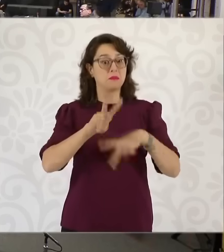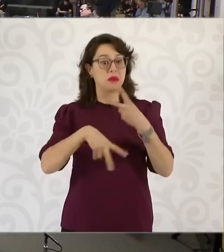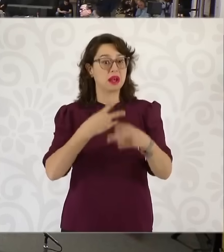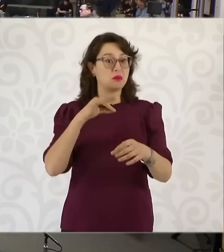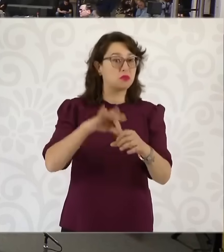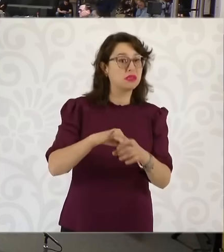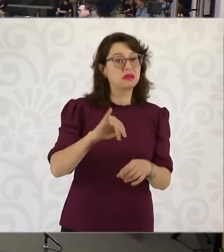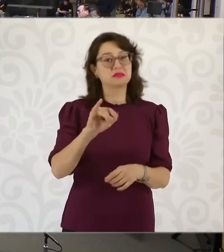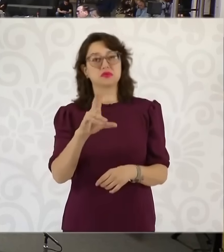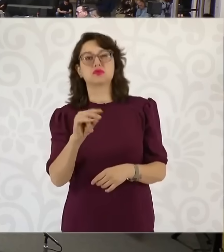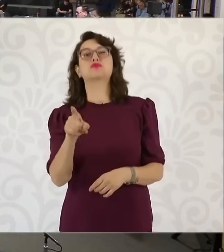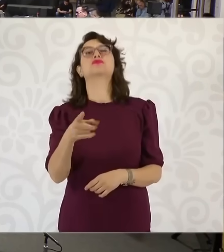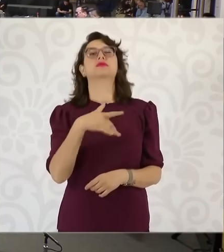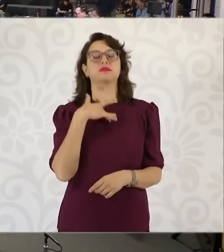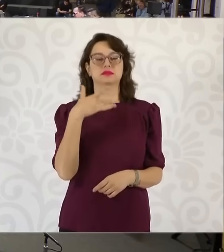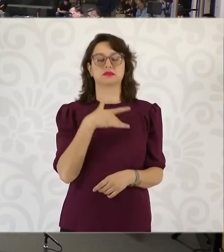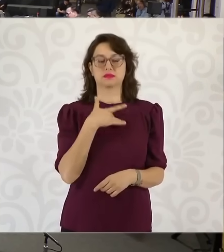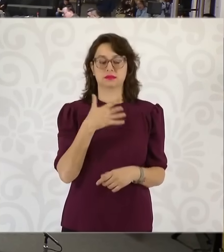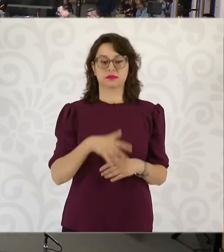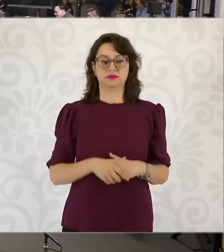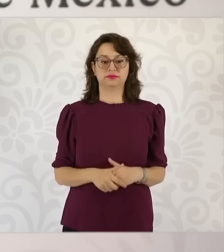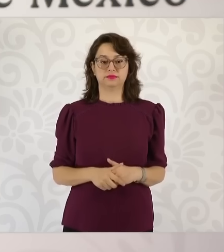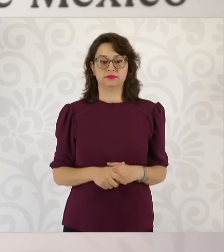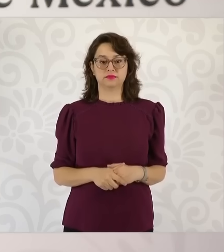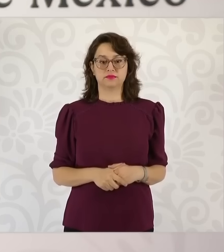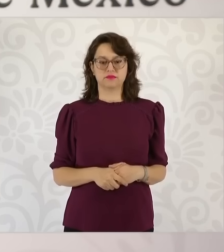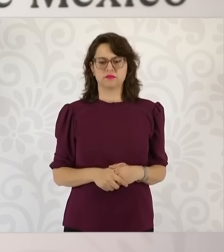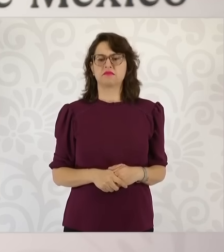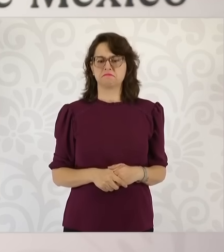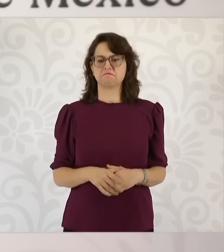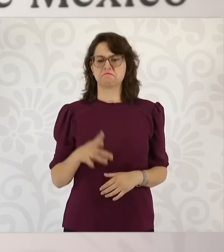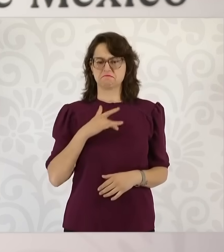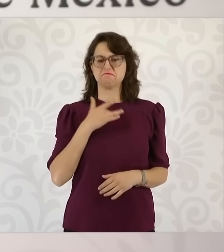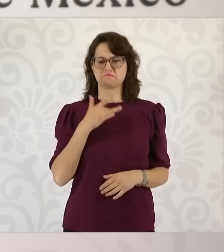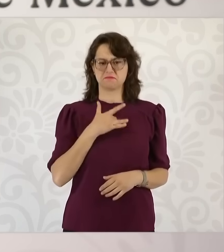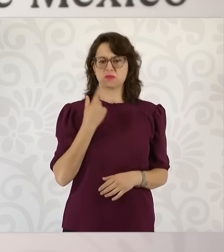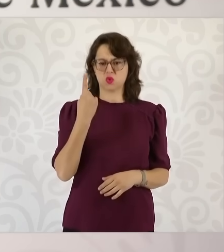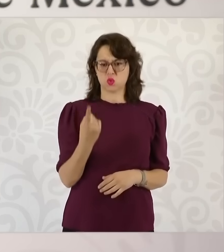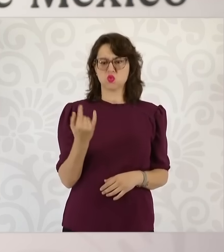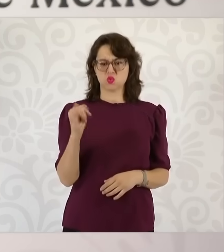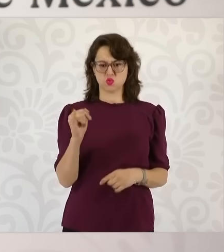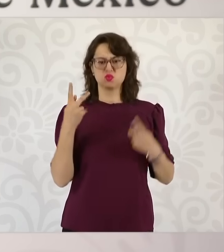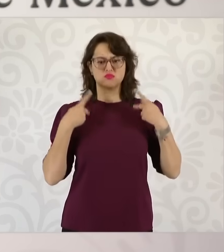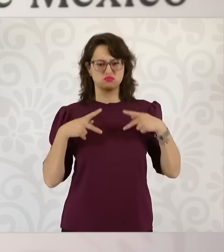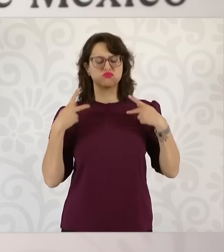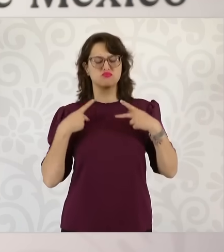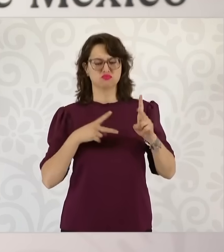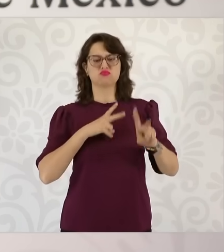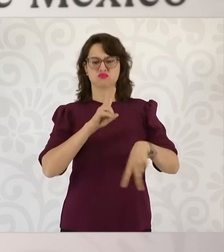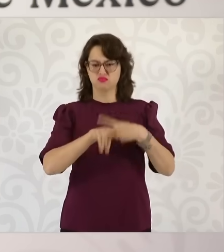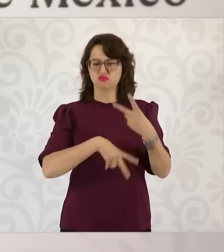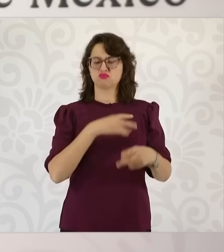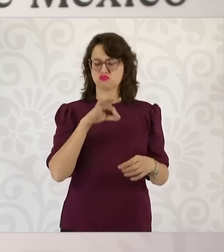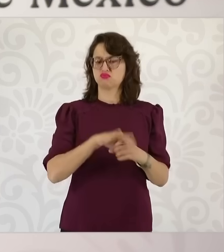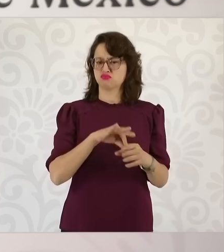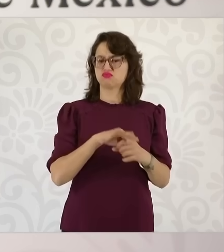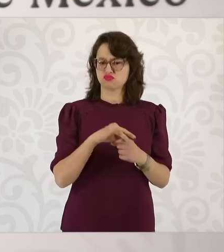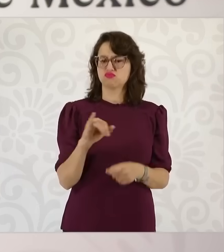junio. Gracias. Va a haber una buena jornada el 1 de junio, el 1 de junio.